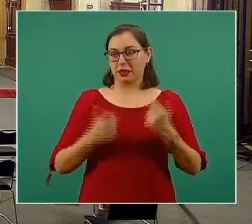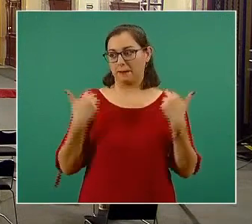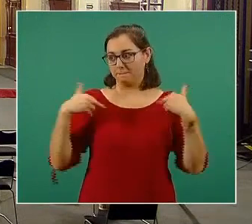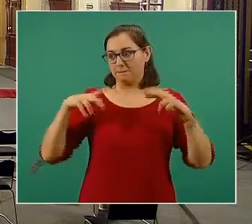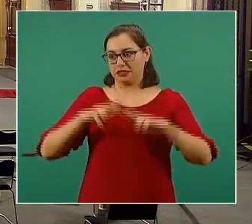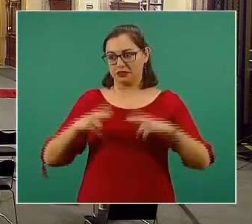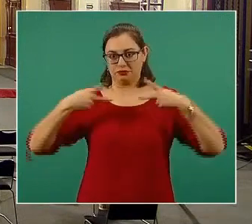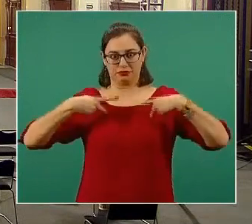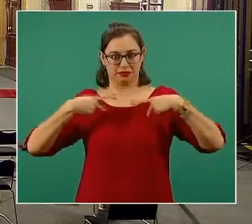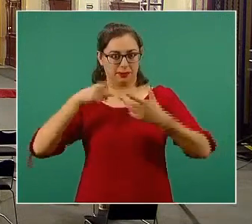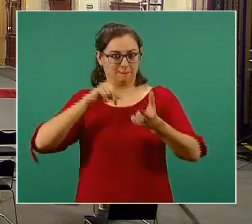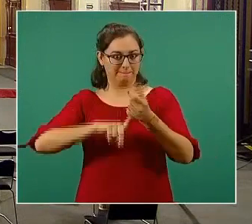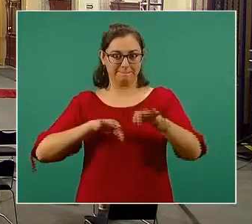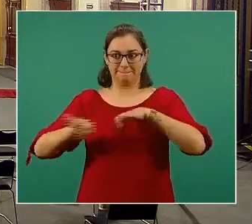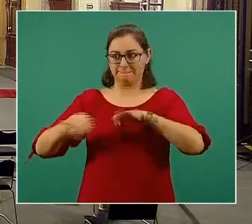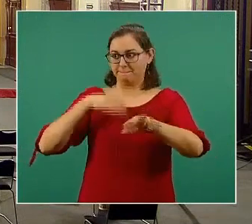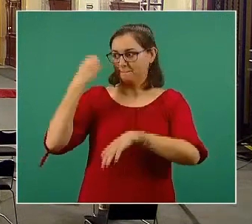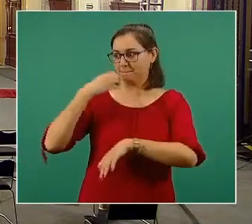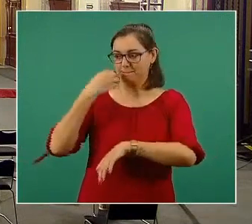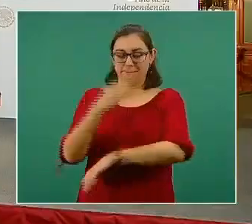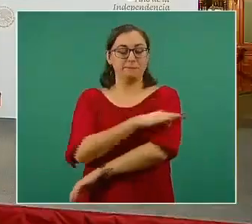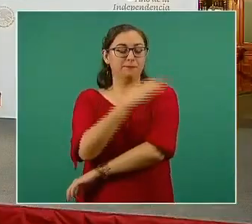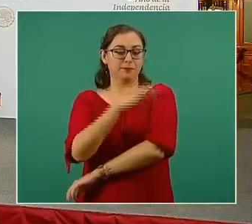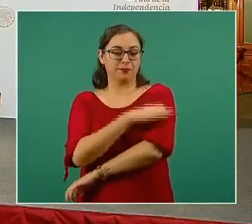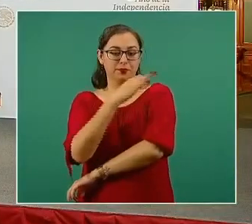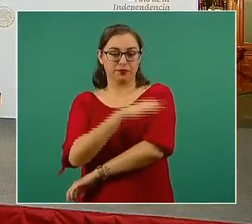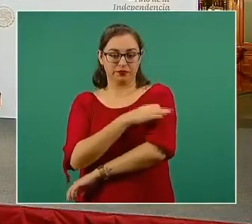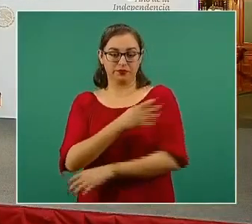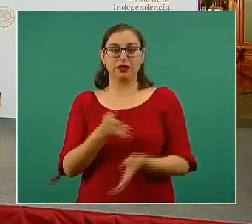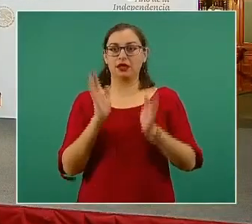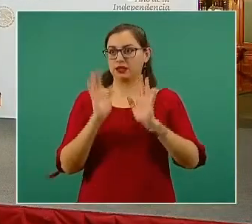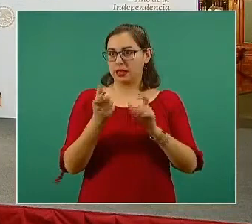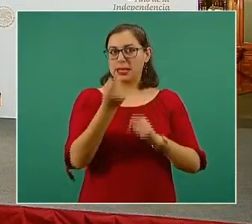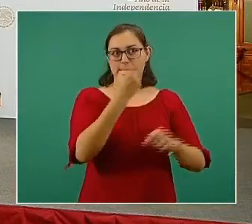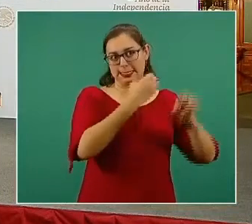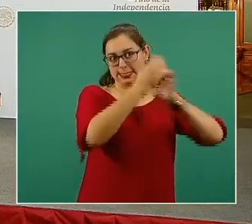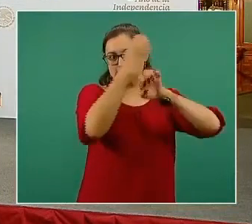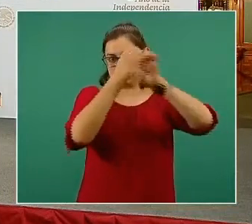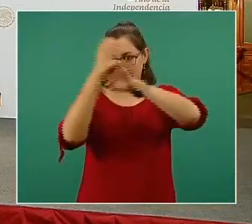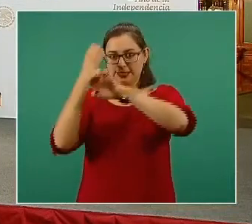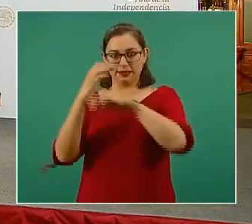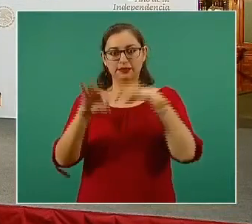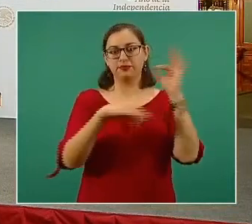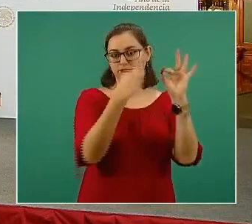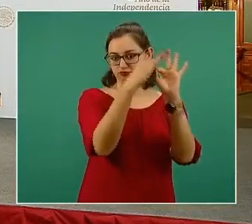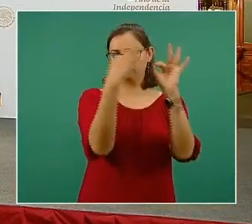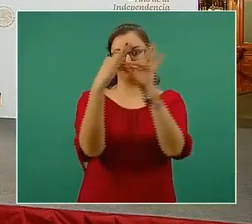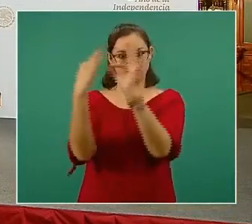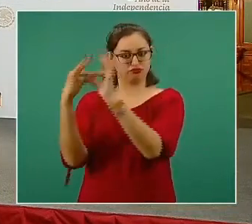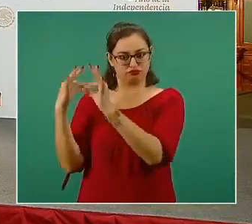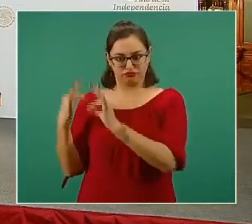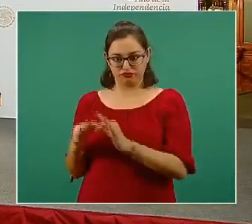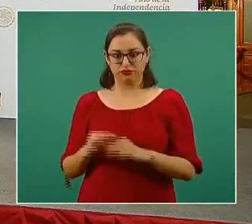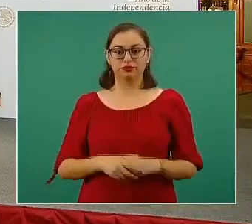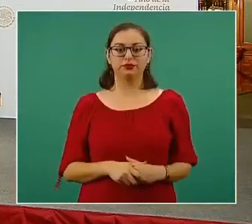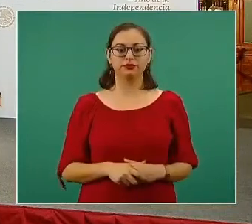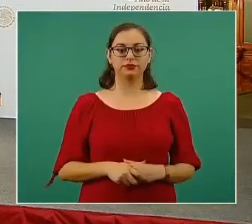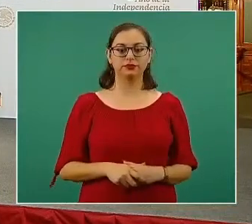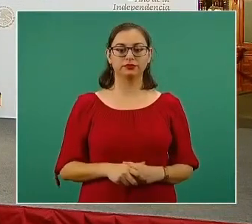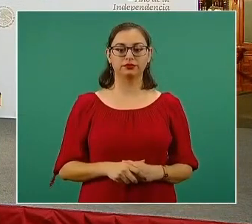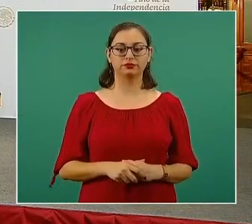vacunación del personal educativo, cosa que ya hemos logrado en varias entidades federativas. La siguiente, por favor.